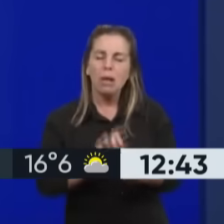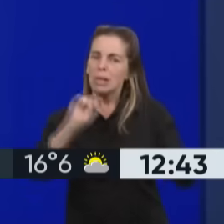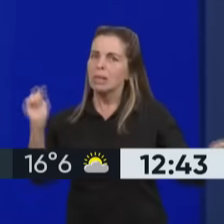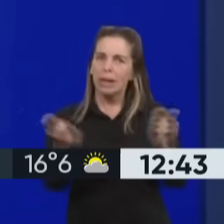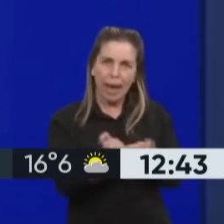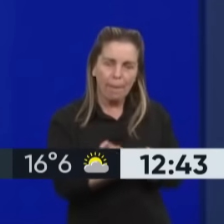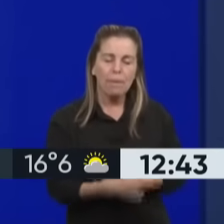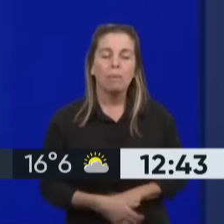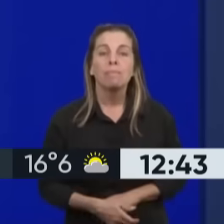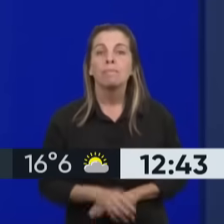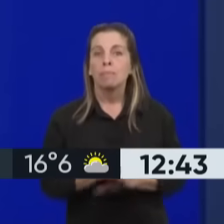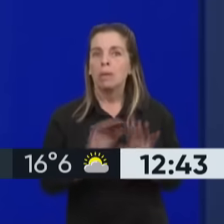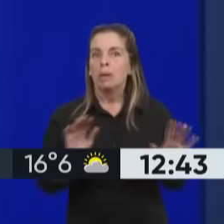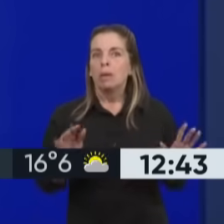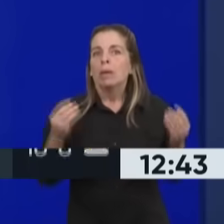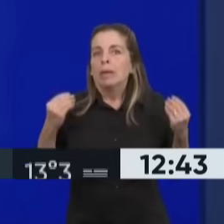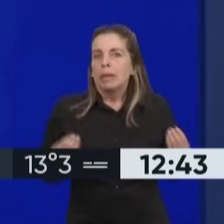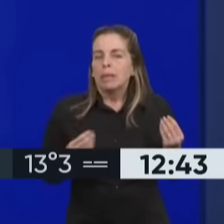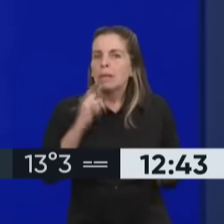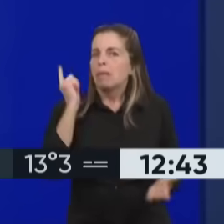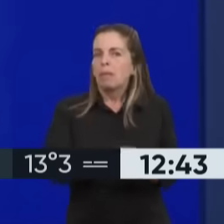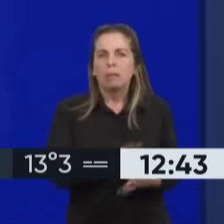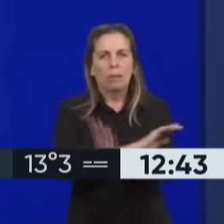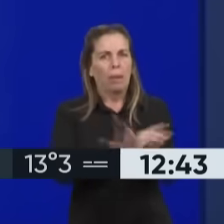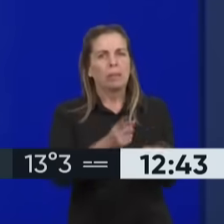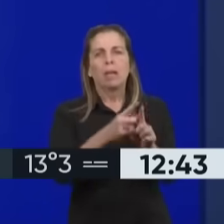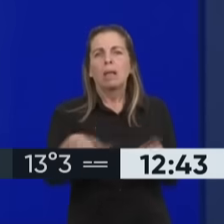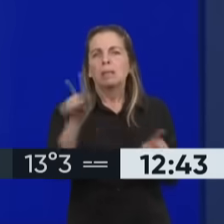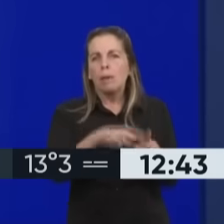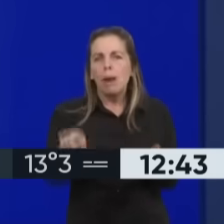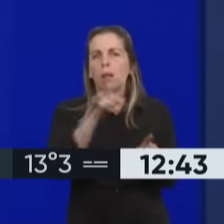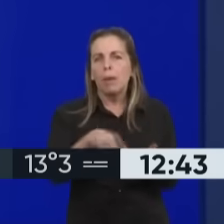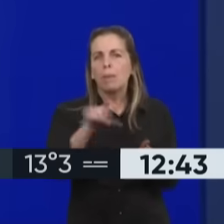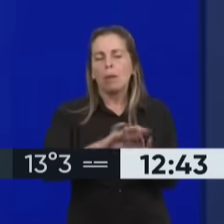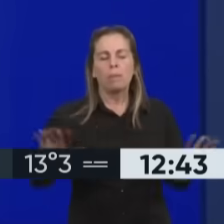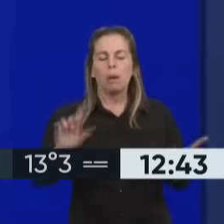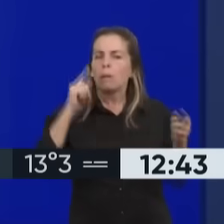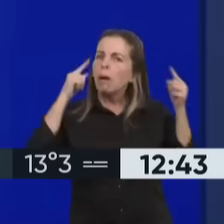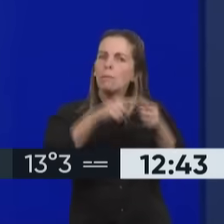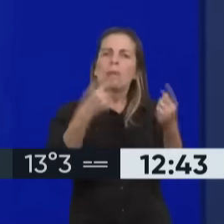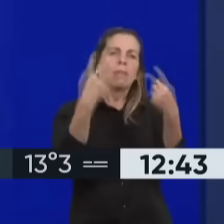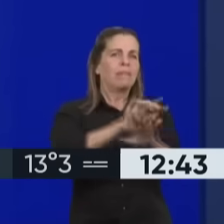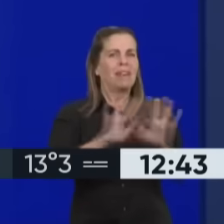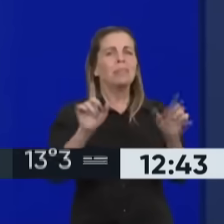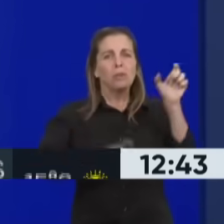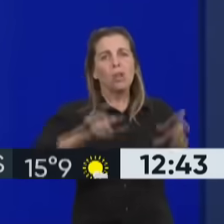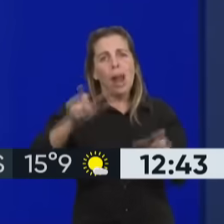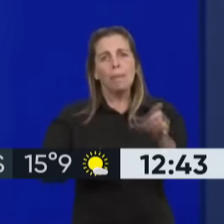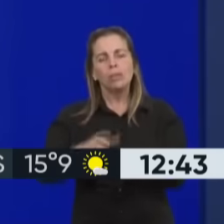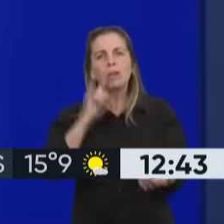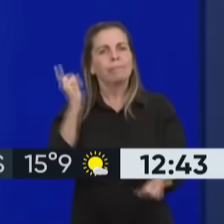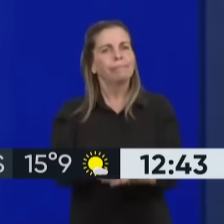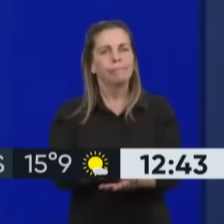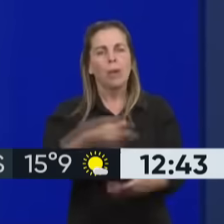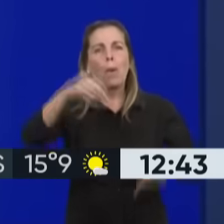Decidimos dejar de hacer lo mismo de siempre, cambiar verdaderamente de dirección. Por eso votaron al primer presidente liberal libertario